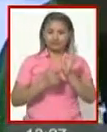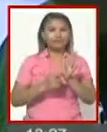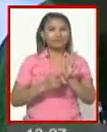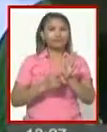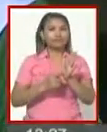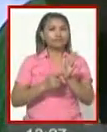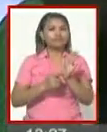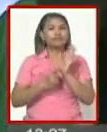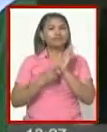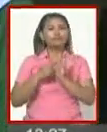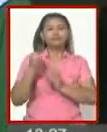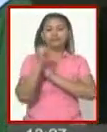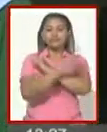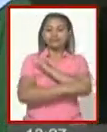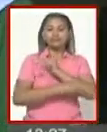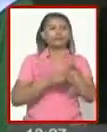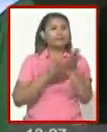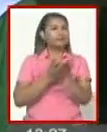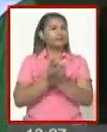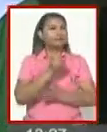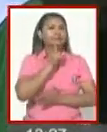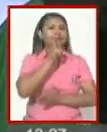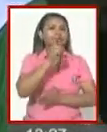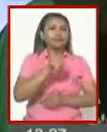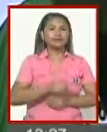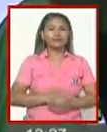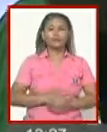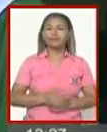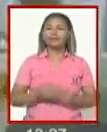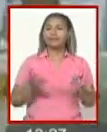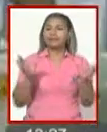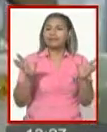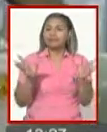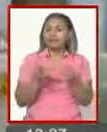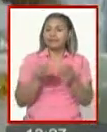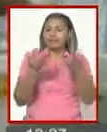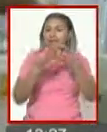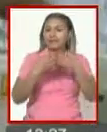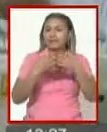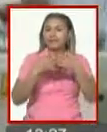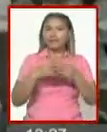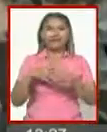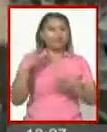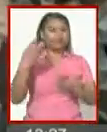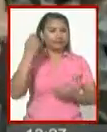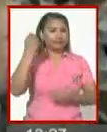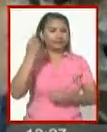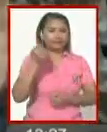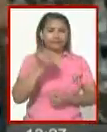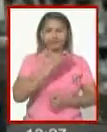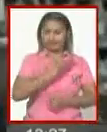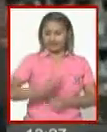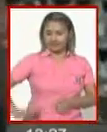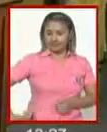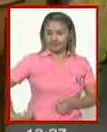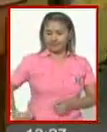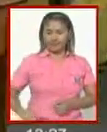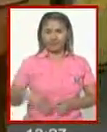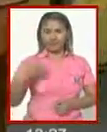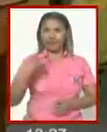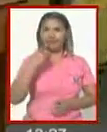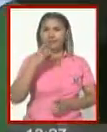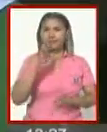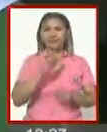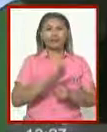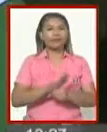nacional por la cual atraviesa en la micro pequeña empresa que han sido comprendida por el gobierno nacional por el propio presidente y él